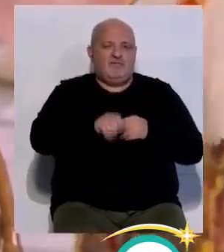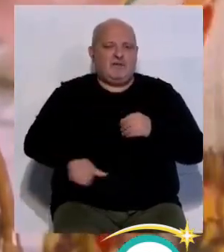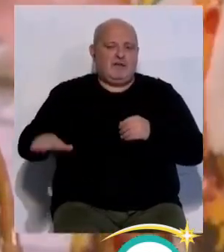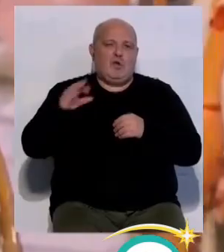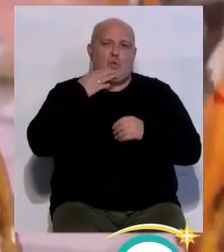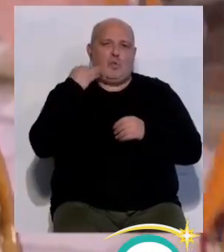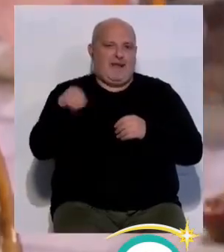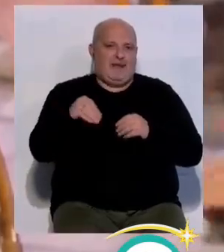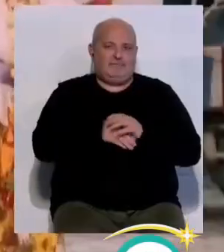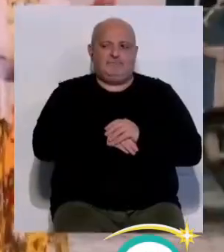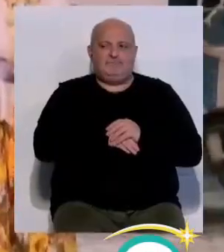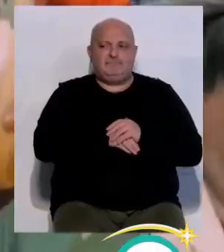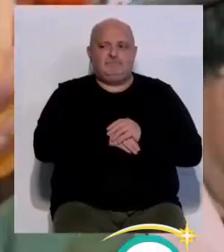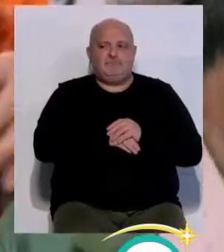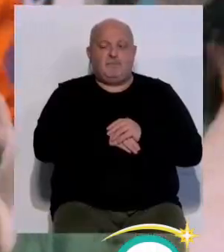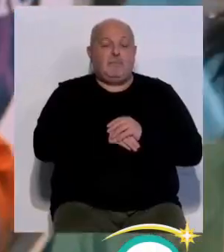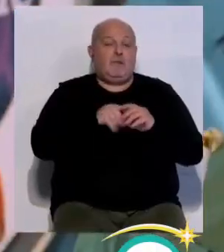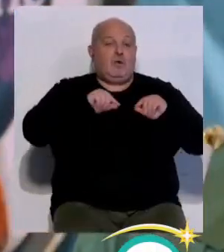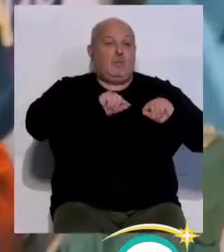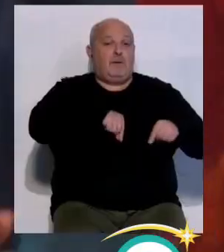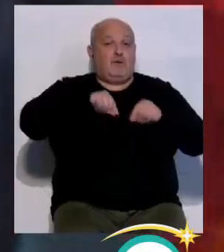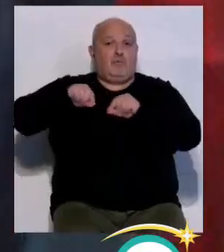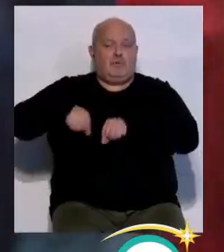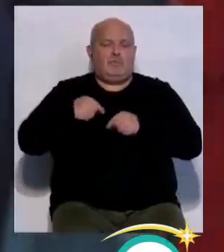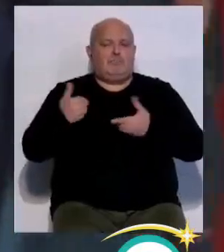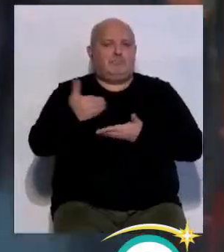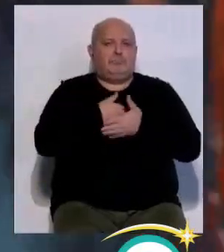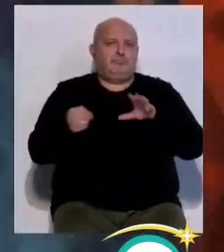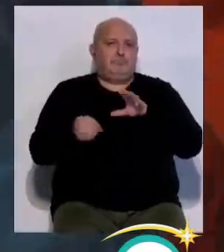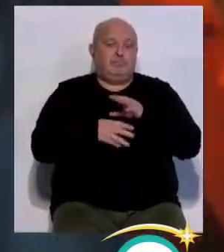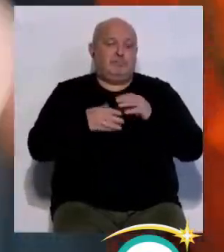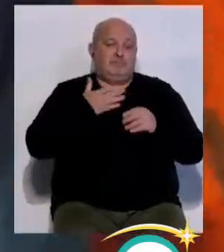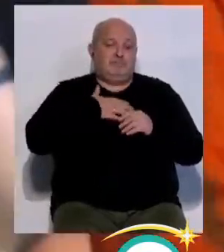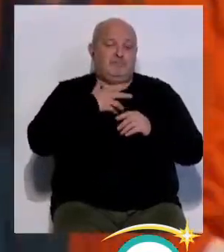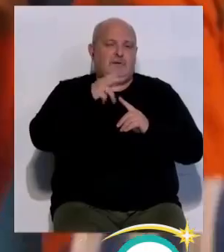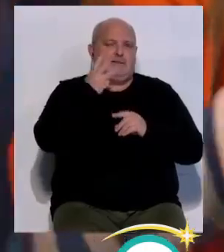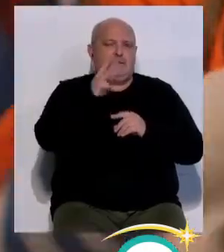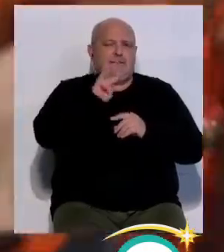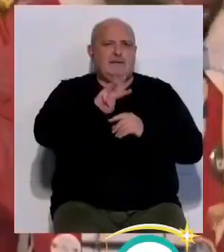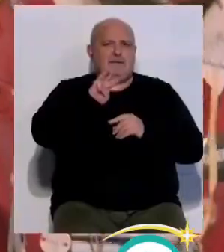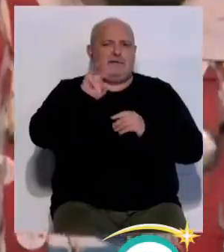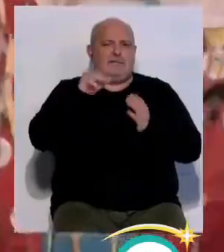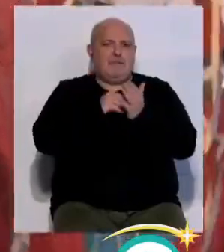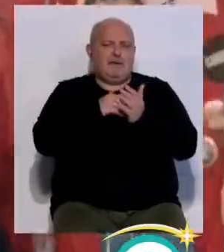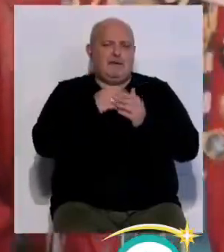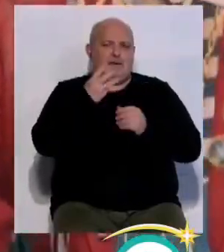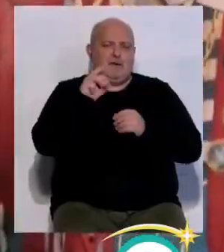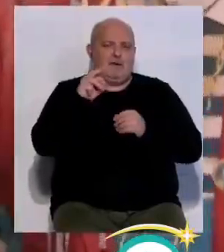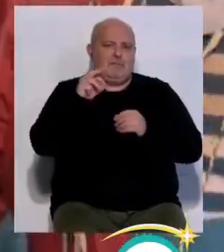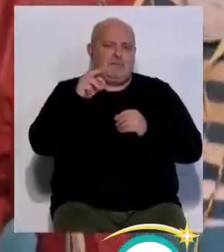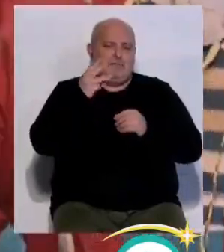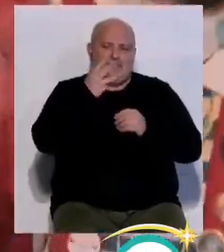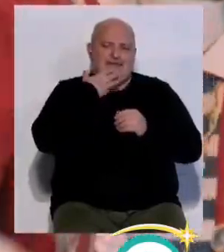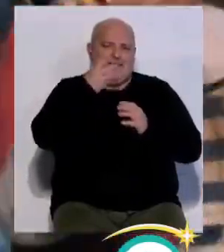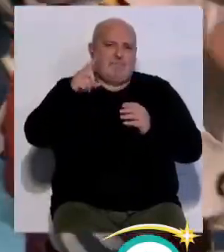infantiles y juveniles. Un convenio que supondrá unos ingresos para la cadena municipal de 330.330 euros